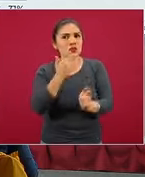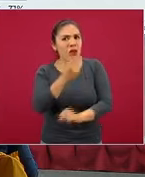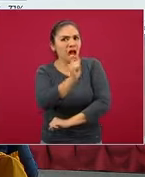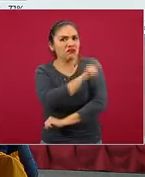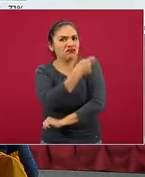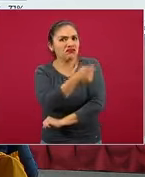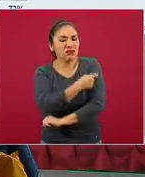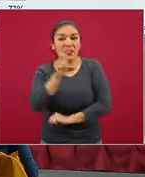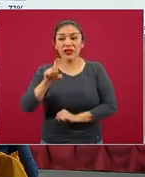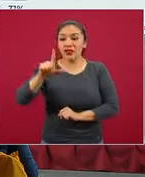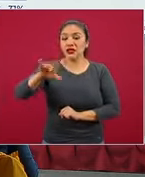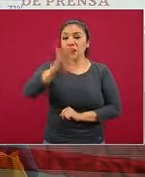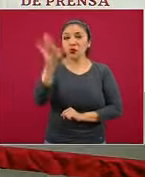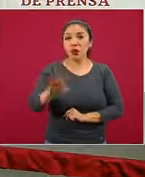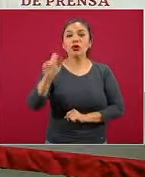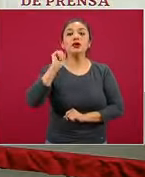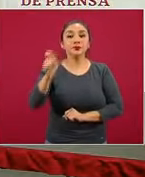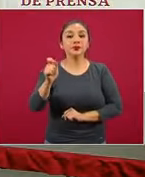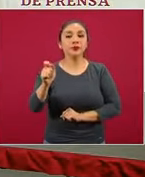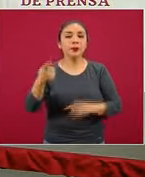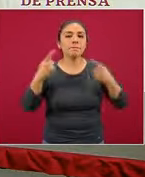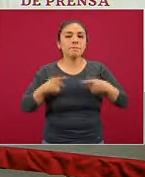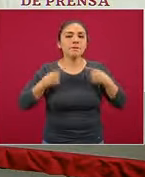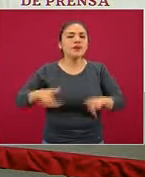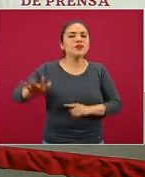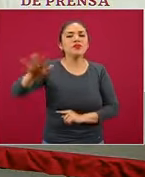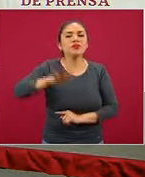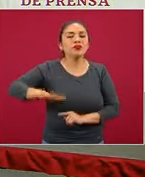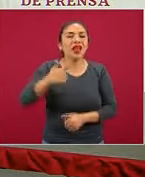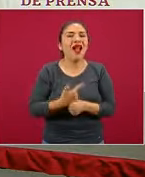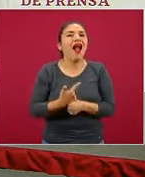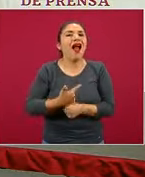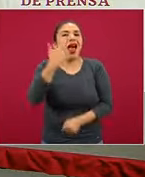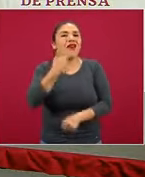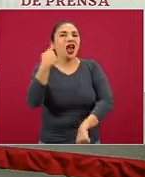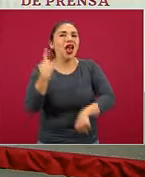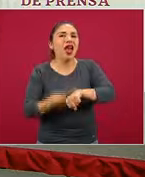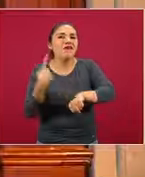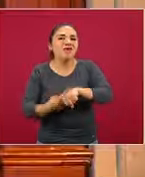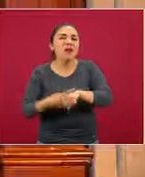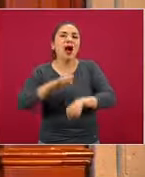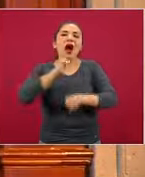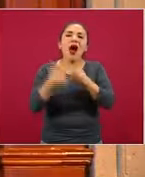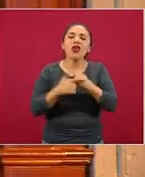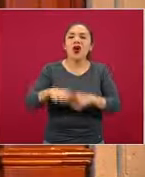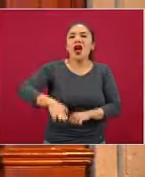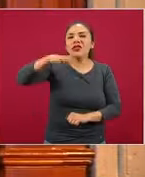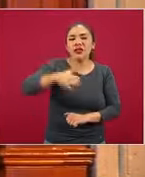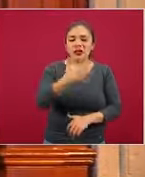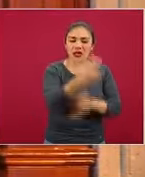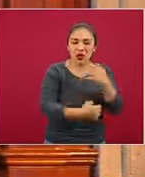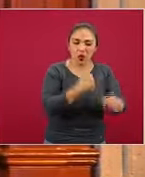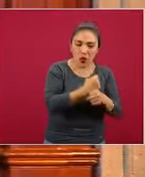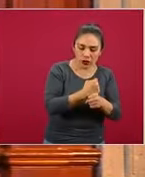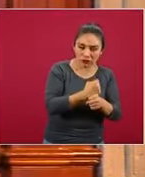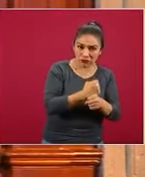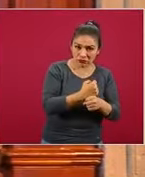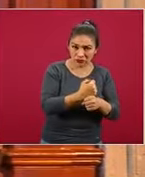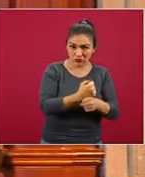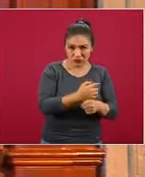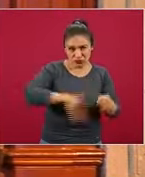un 37% es precisamente la población de riesgo, aquellas personas que están entre los 5 años de